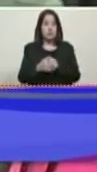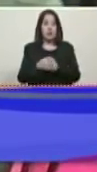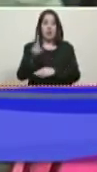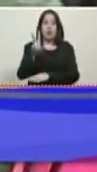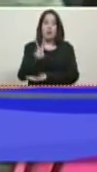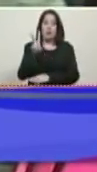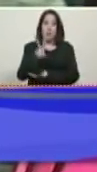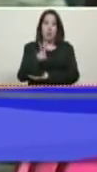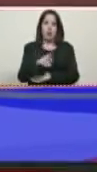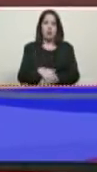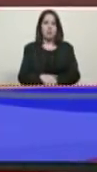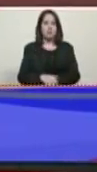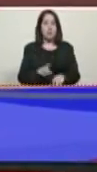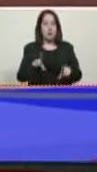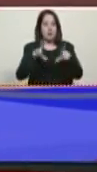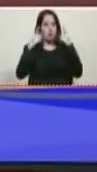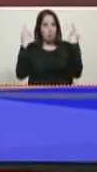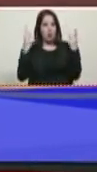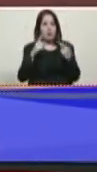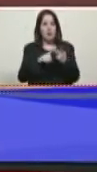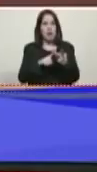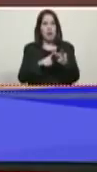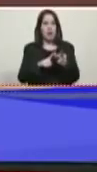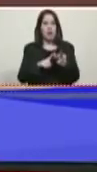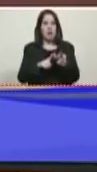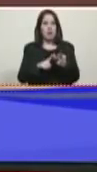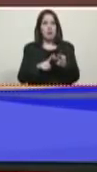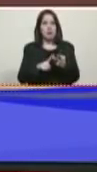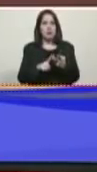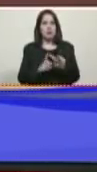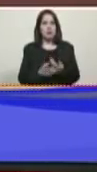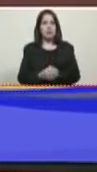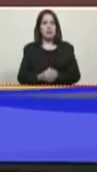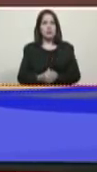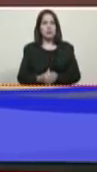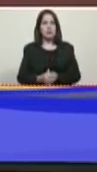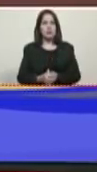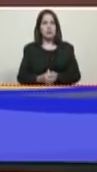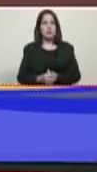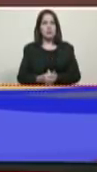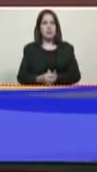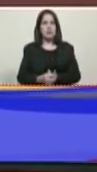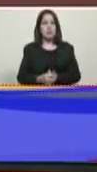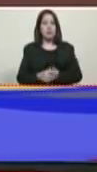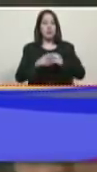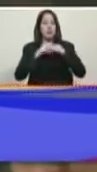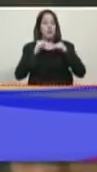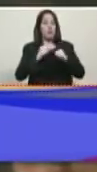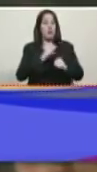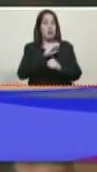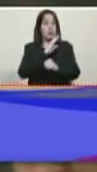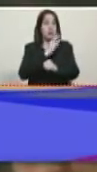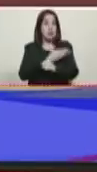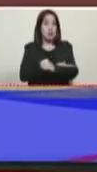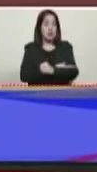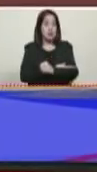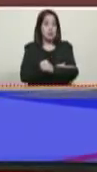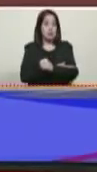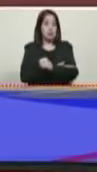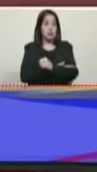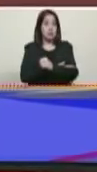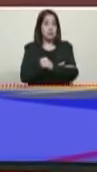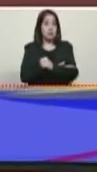de la guaira maiquetía correcto con mucha fuerza allí y en el estado amazonas